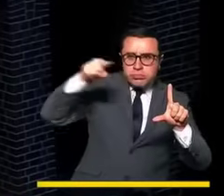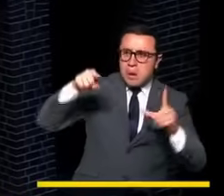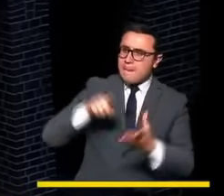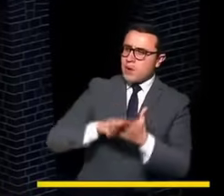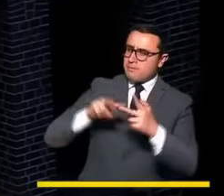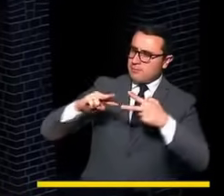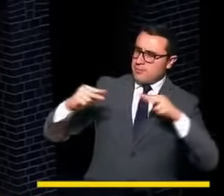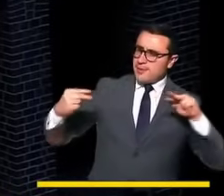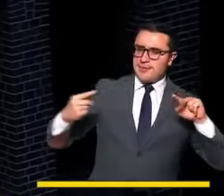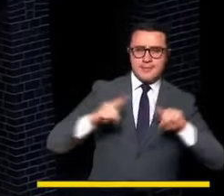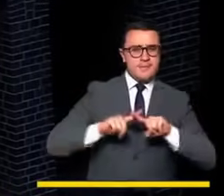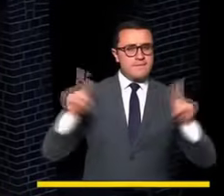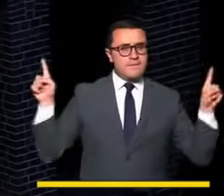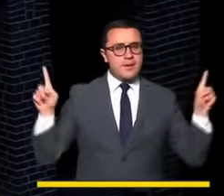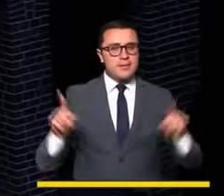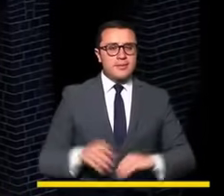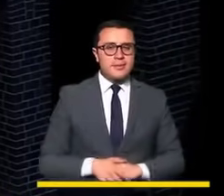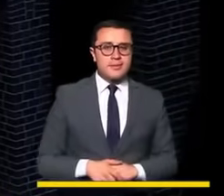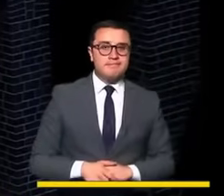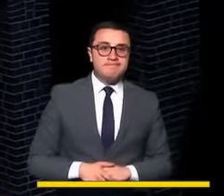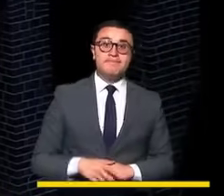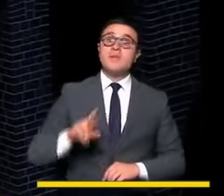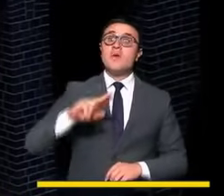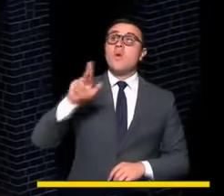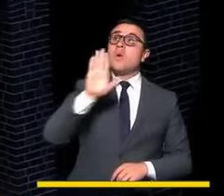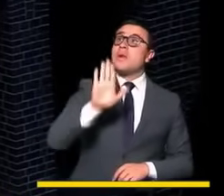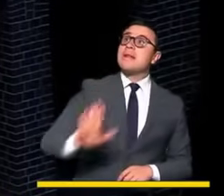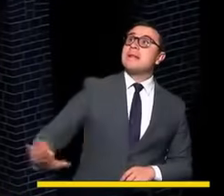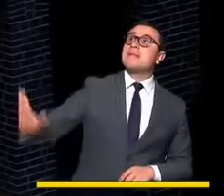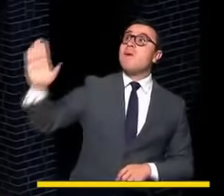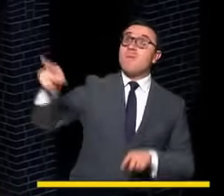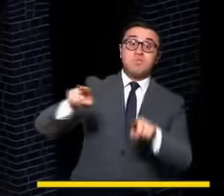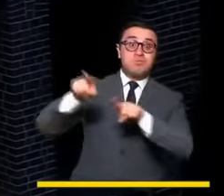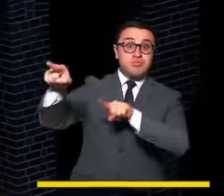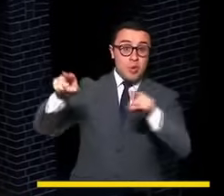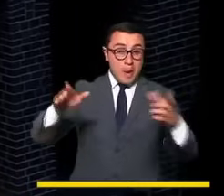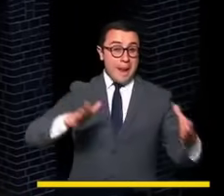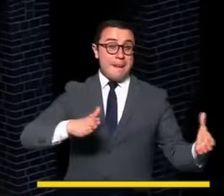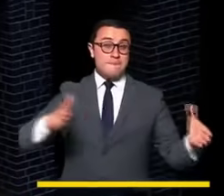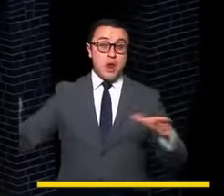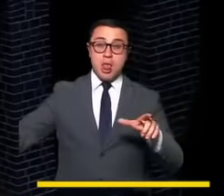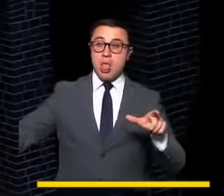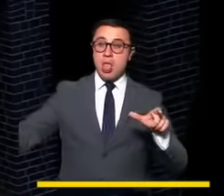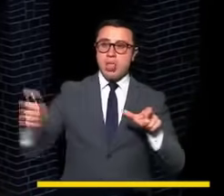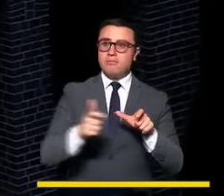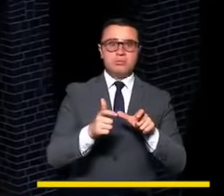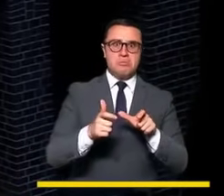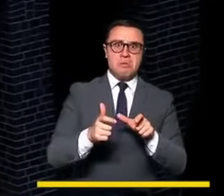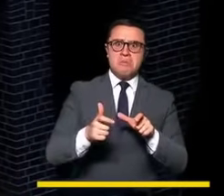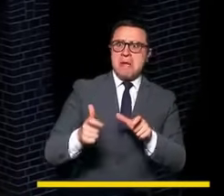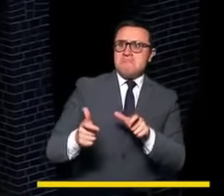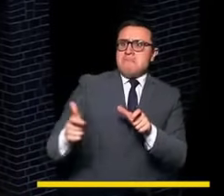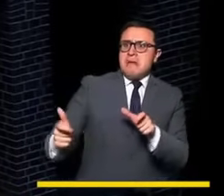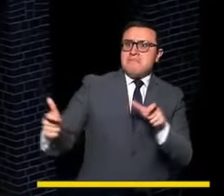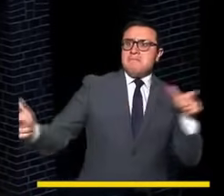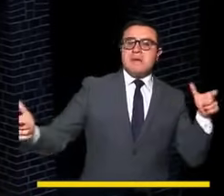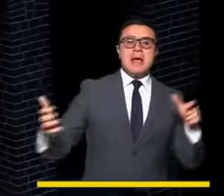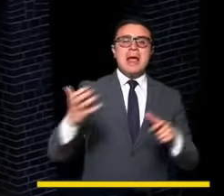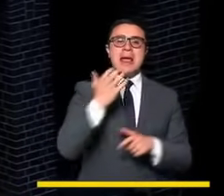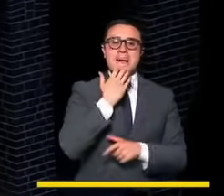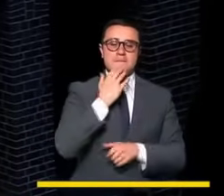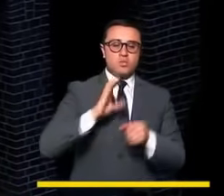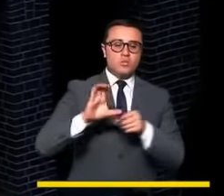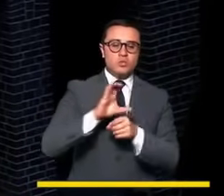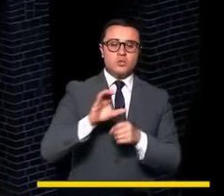contrario. Otras regiones nos dan lo contrario, no que baja, sino que sube, lamentablemente. La ciudad de Sincelejo, por poner